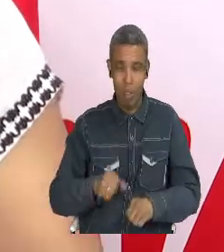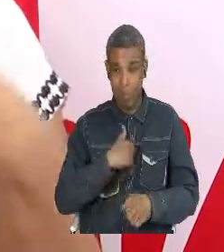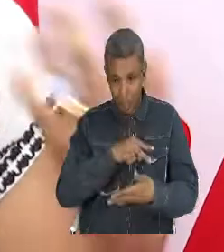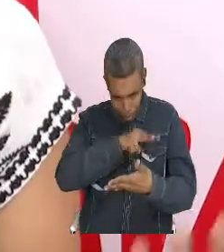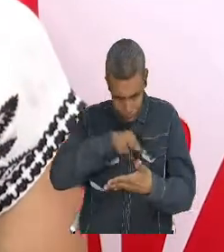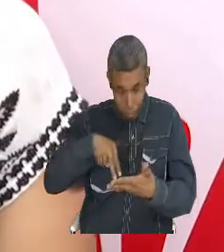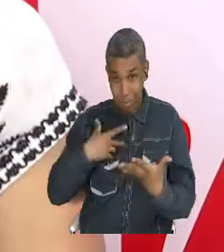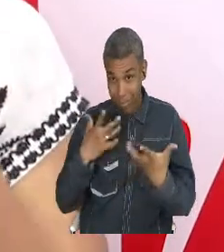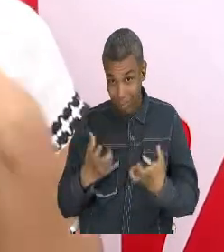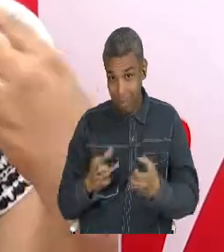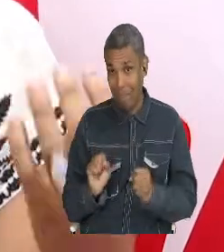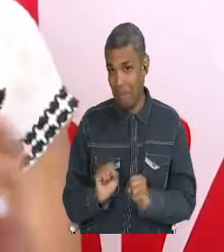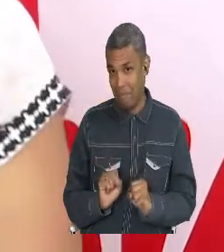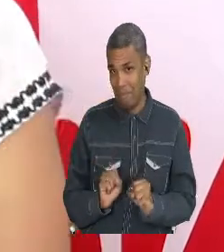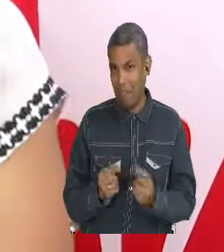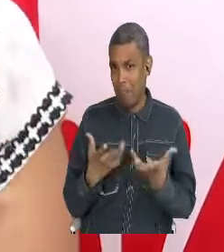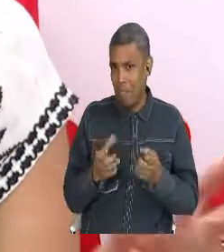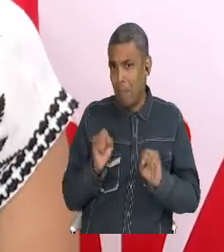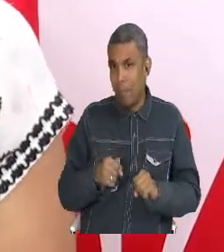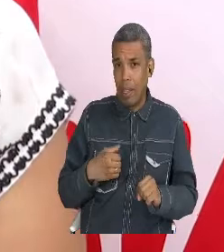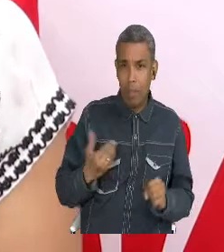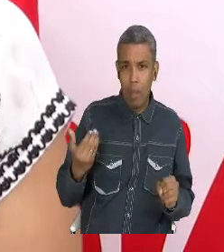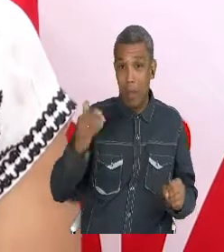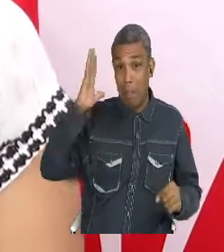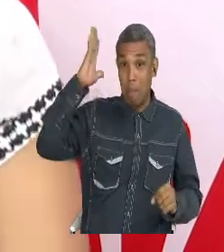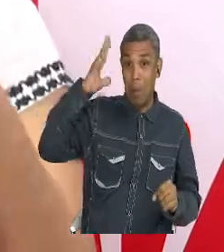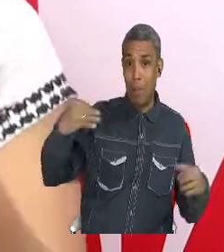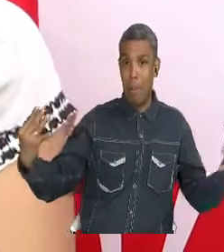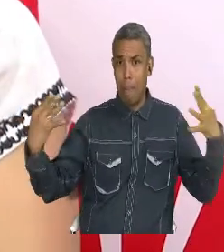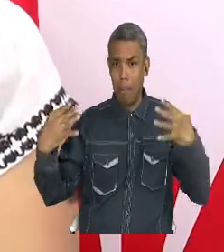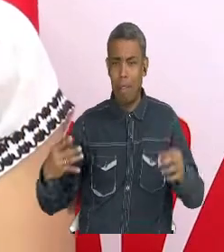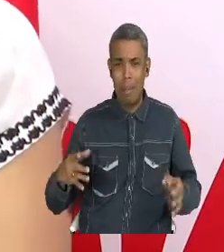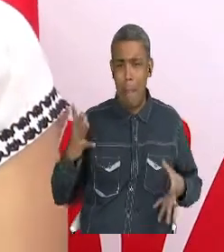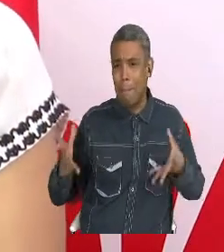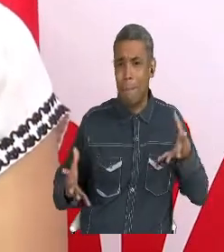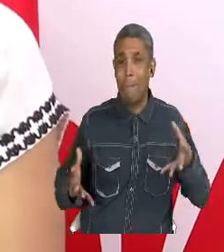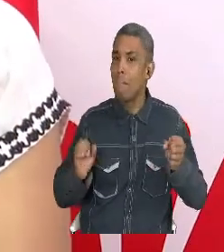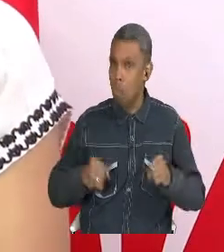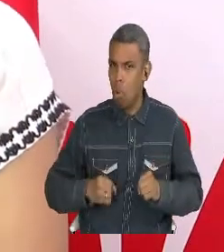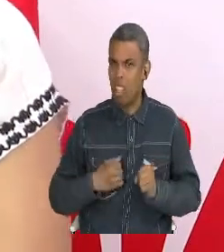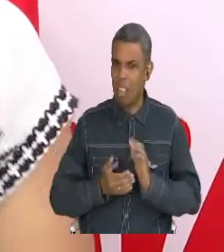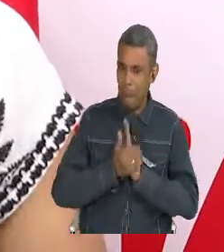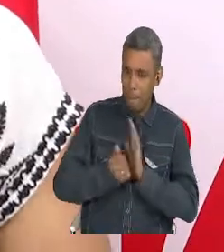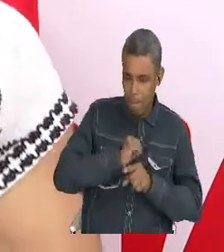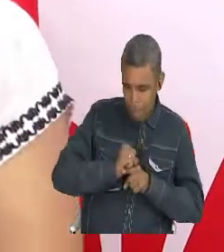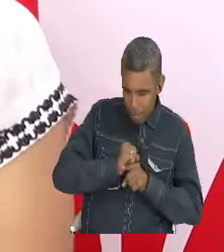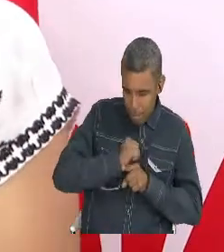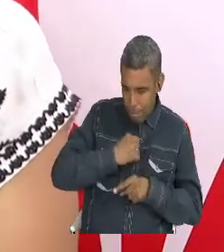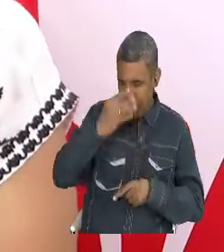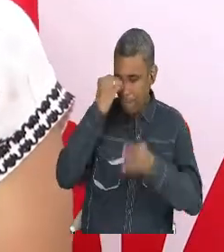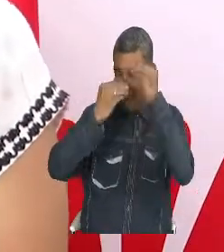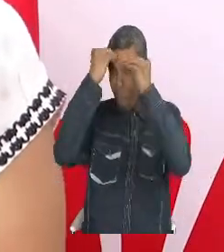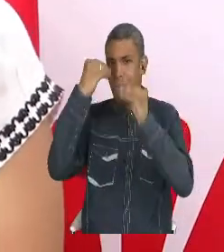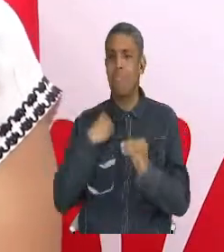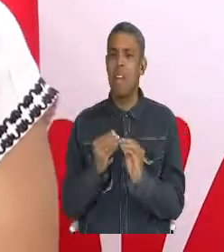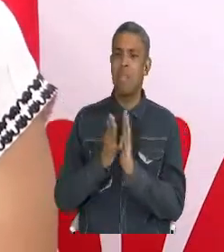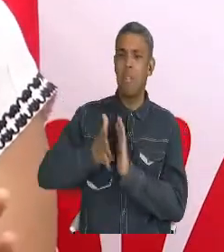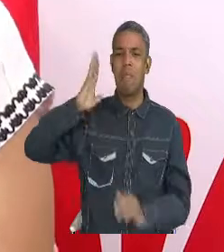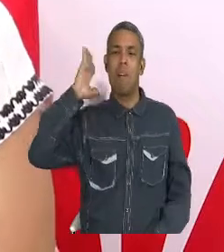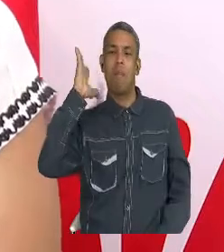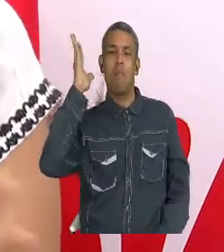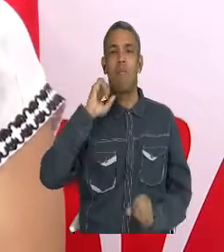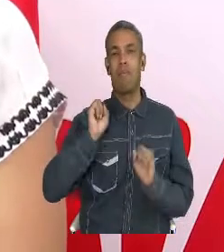esto, para que se sepan expresar en público, en fin, todas esas cosas que son tan necesarias hoy en día para poder salir y surgir, porque